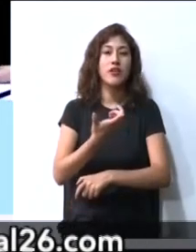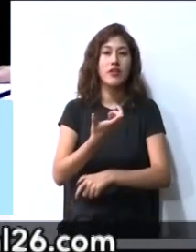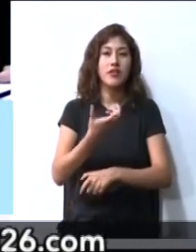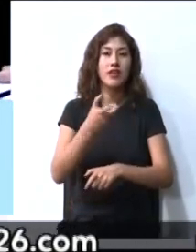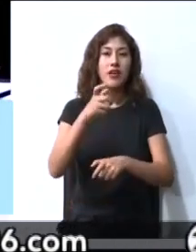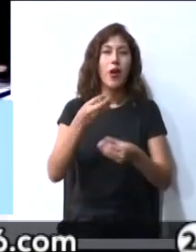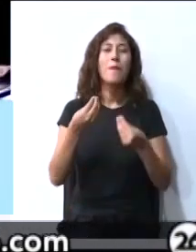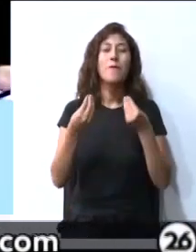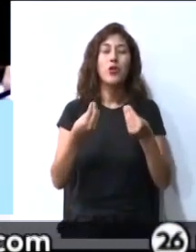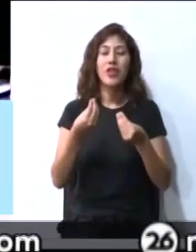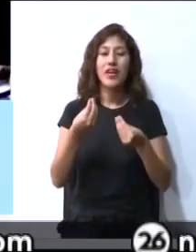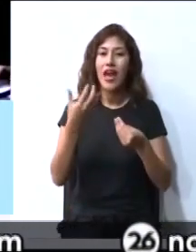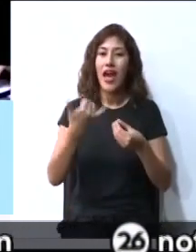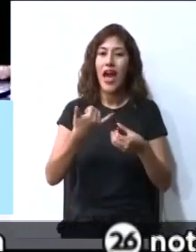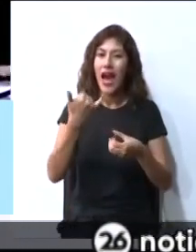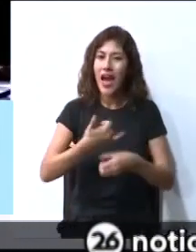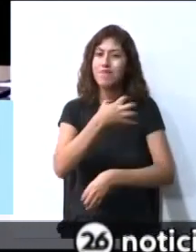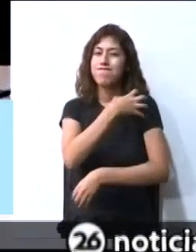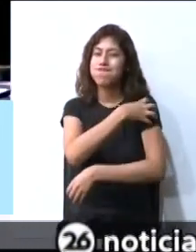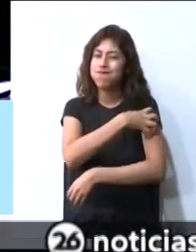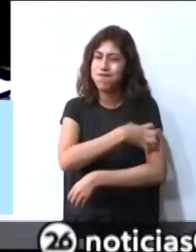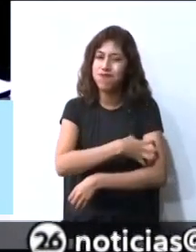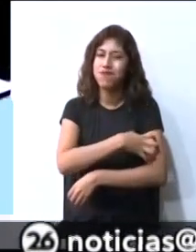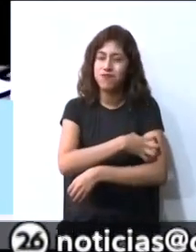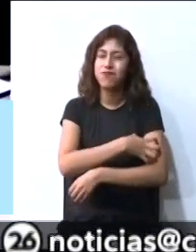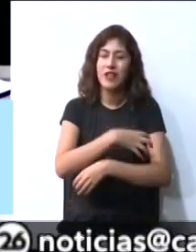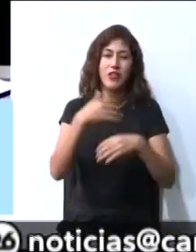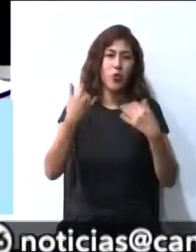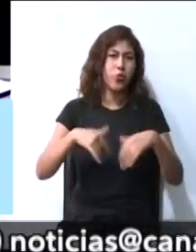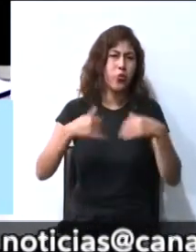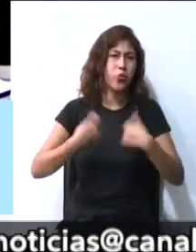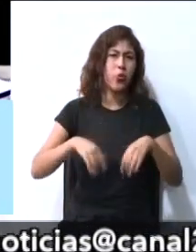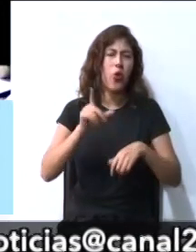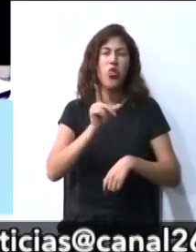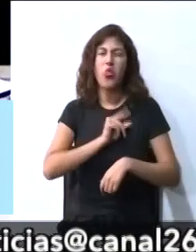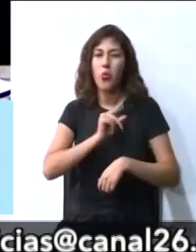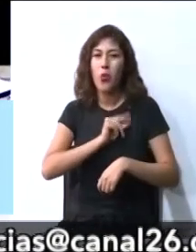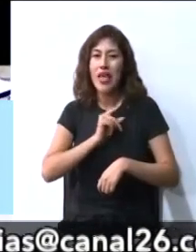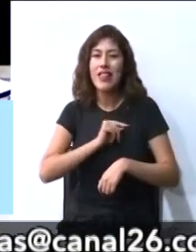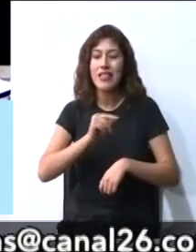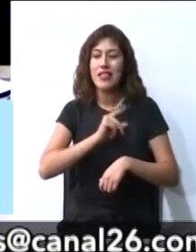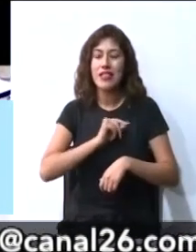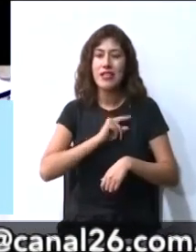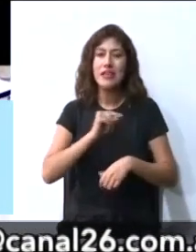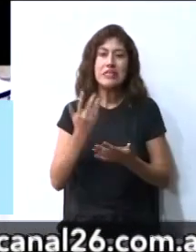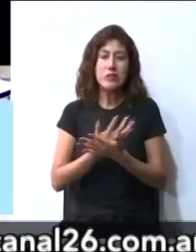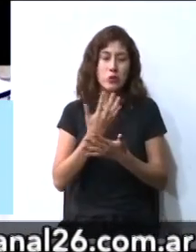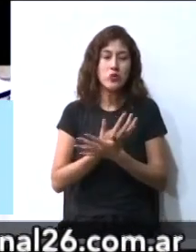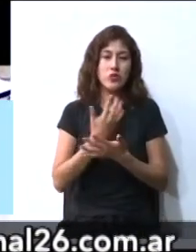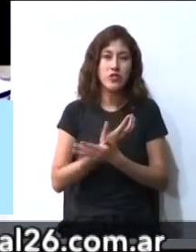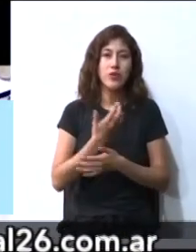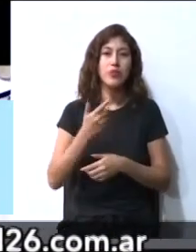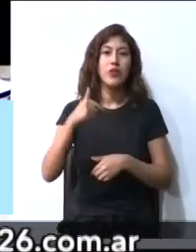la pobreza en la Argentina duele. A todos nos cuesta la dura realidad que